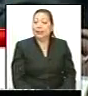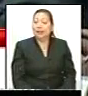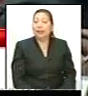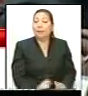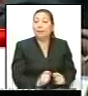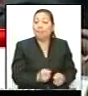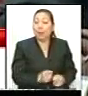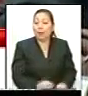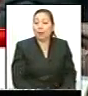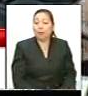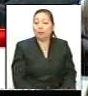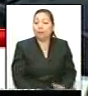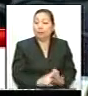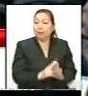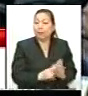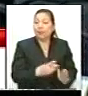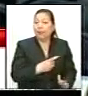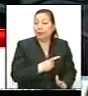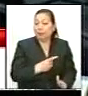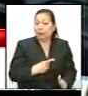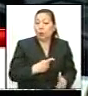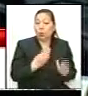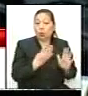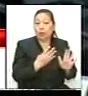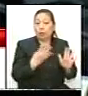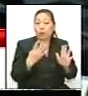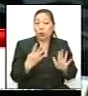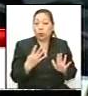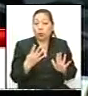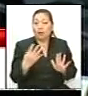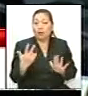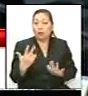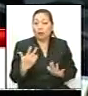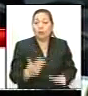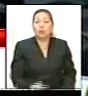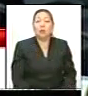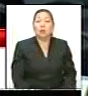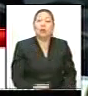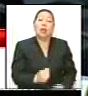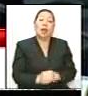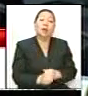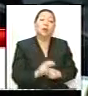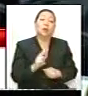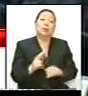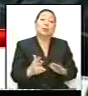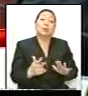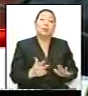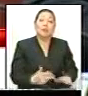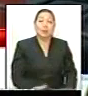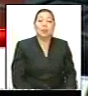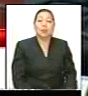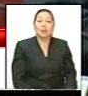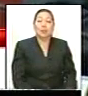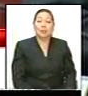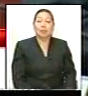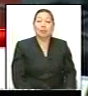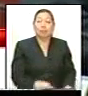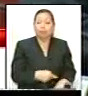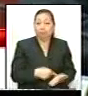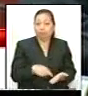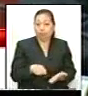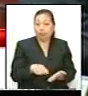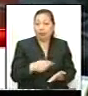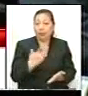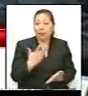dada por una resolución directorial 998 del 2018, notificada